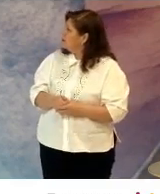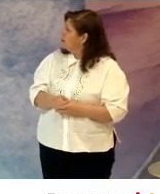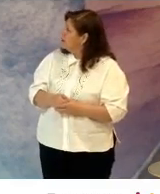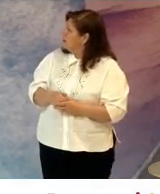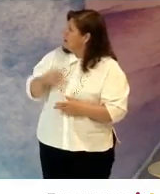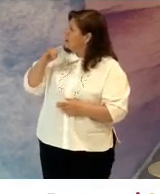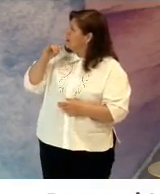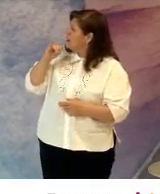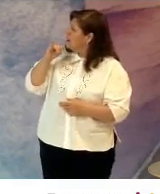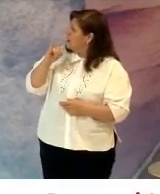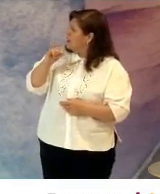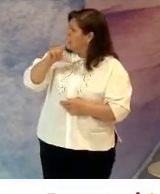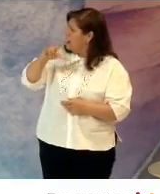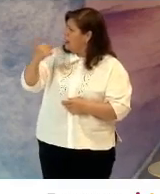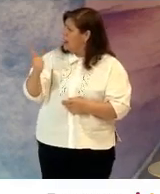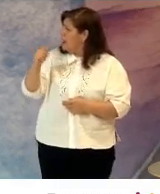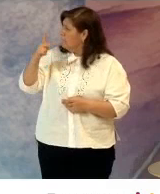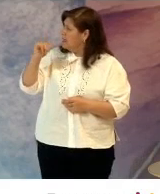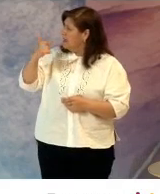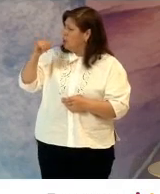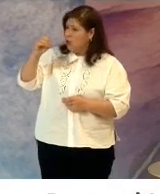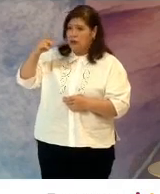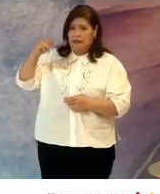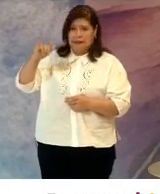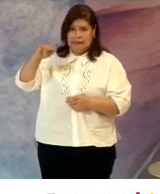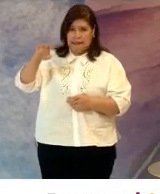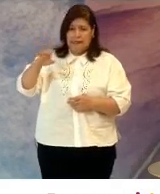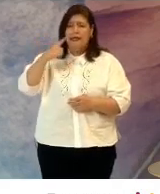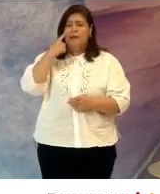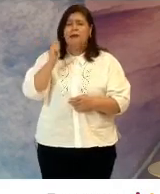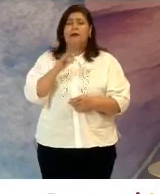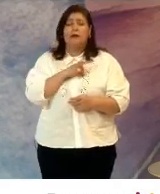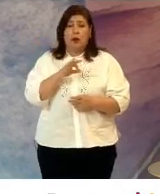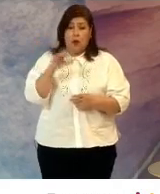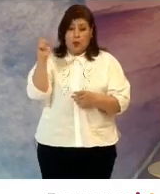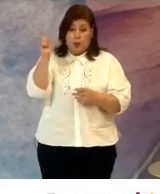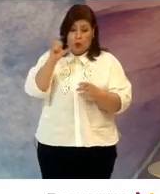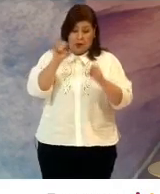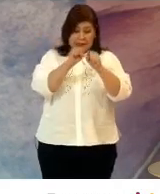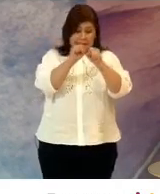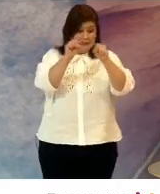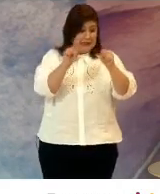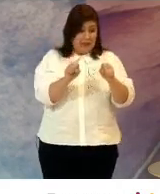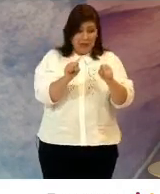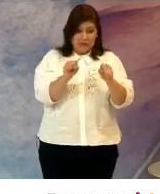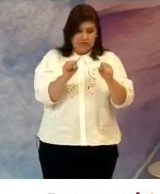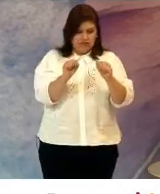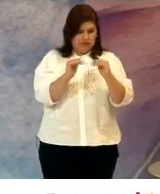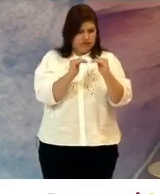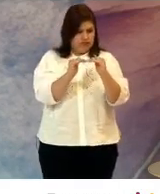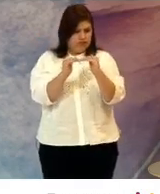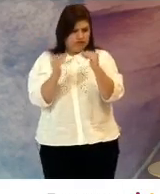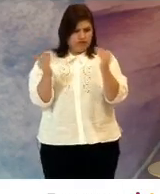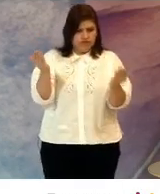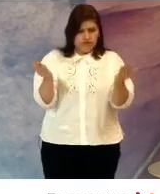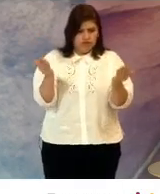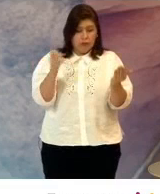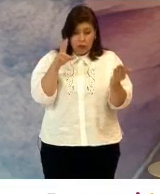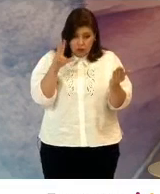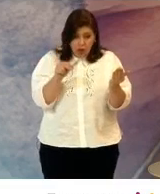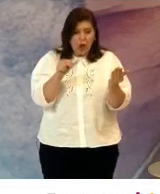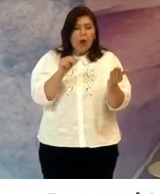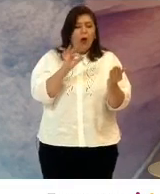Prigozhin. Cuando un sistema está lejos del equilibrio, pequeñas islas